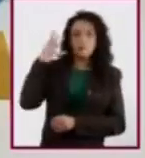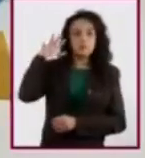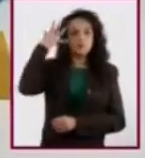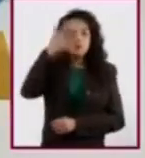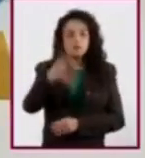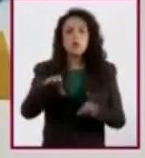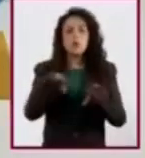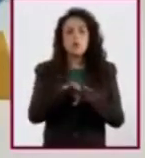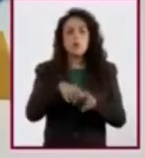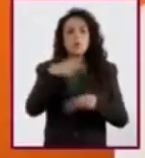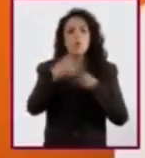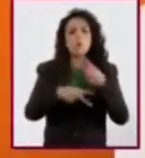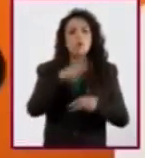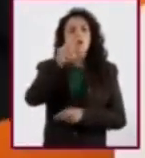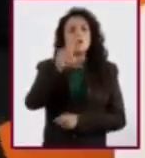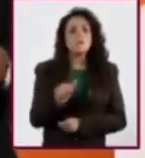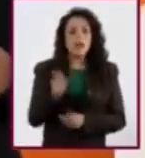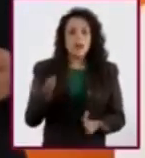seremos.